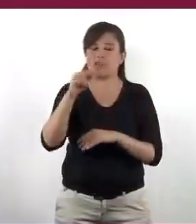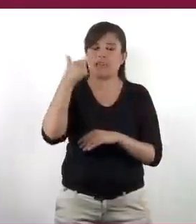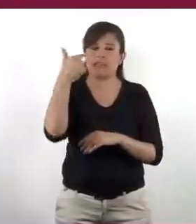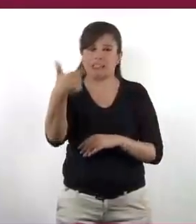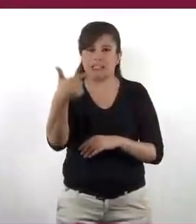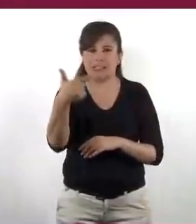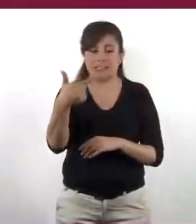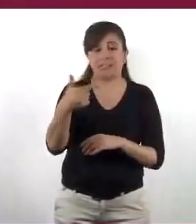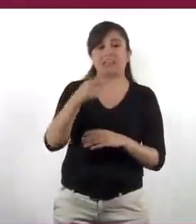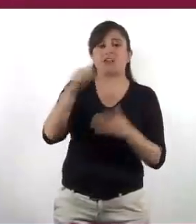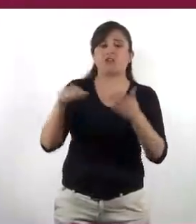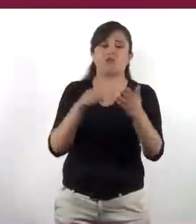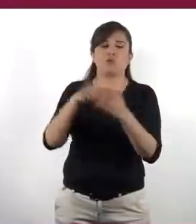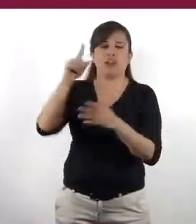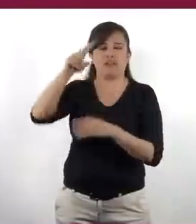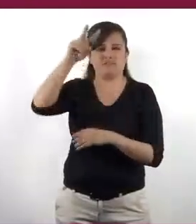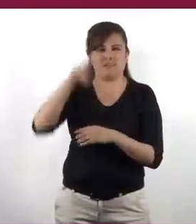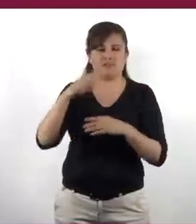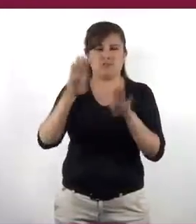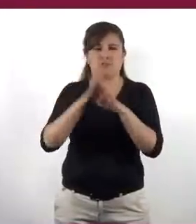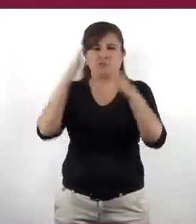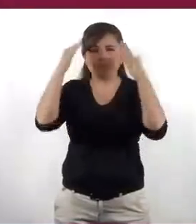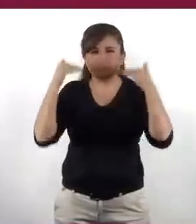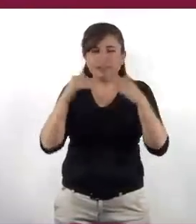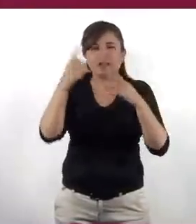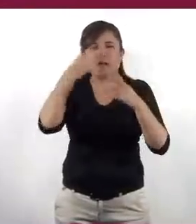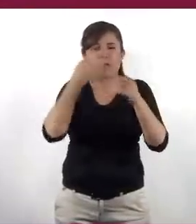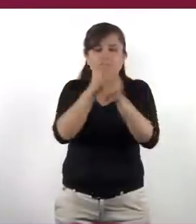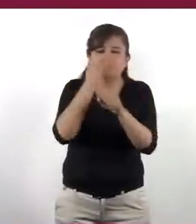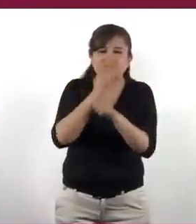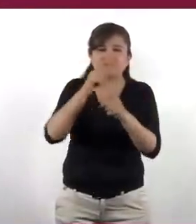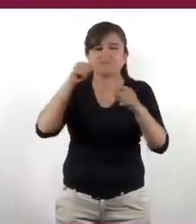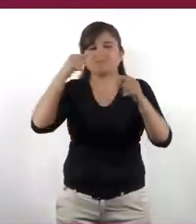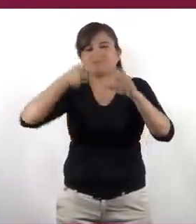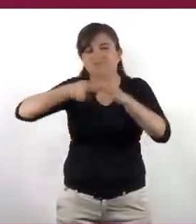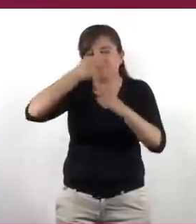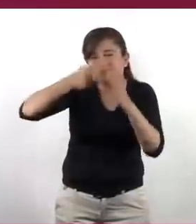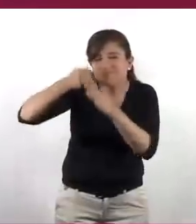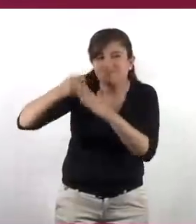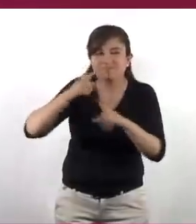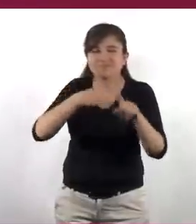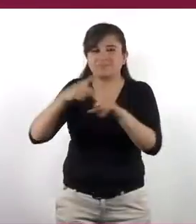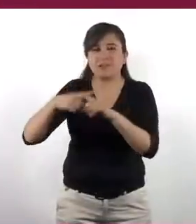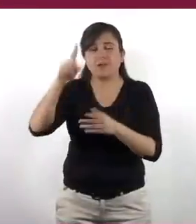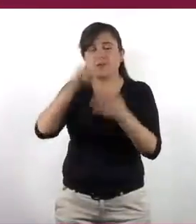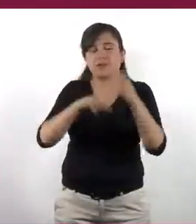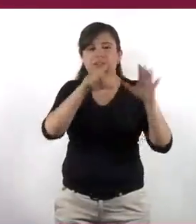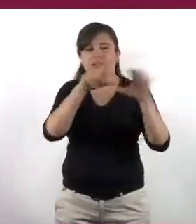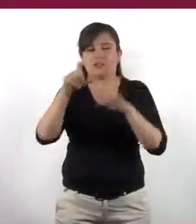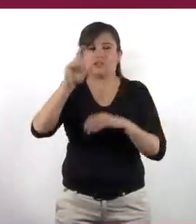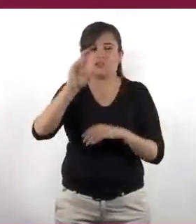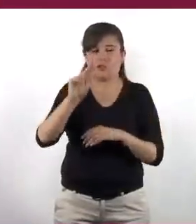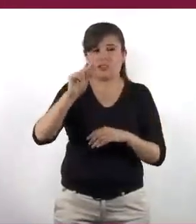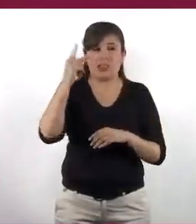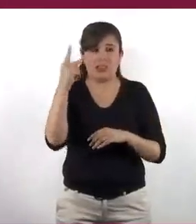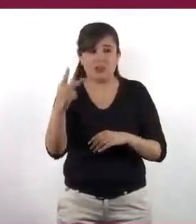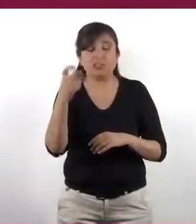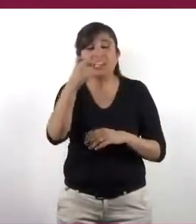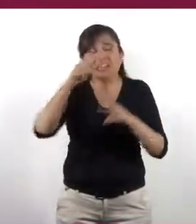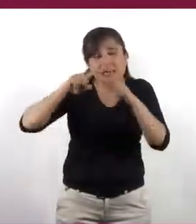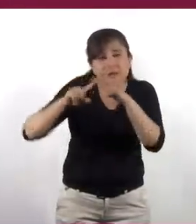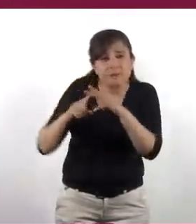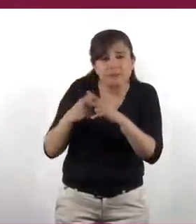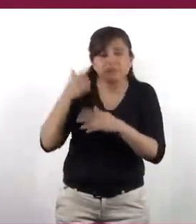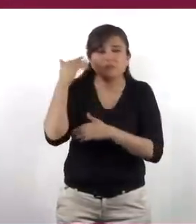1787 y el Real Seminario de Minería en 1792, cuyos laboratorios